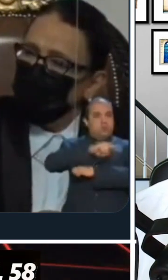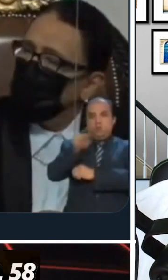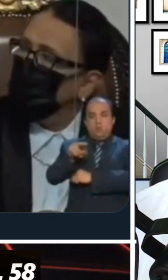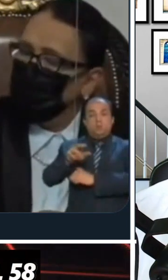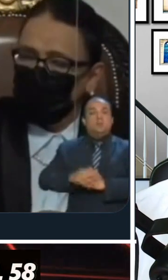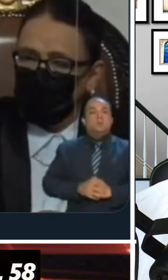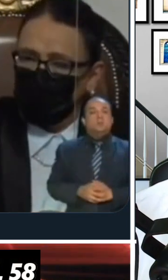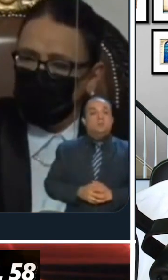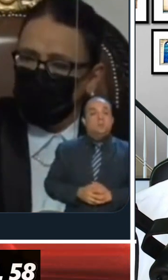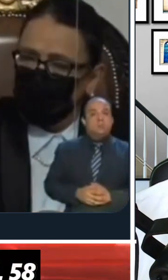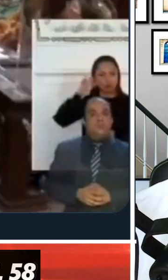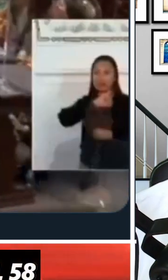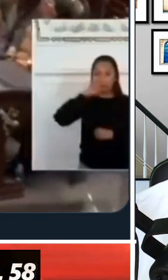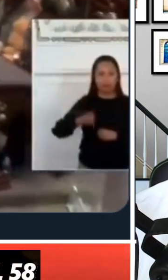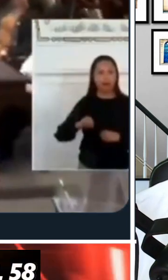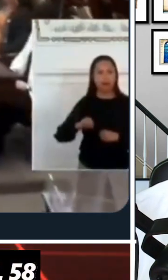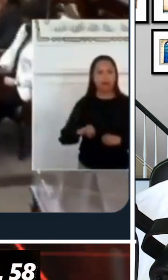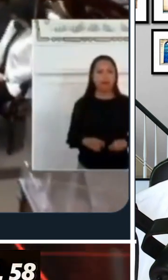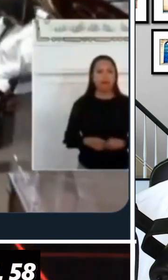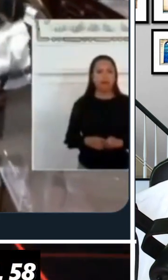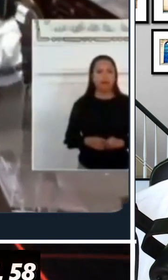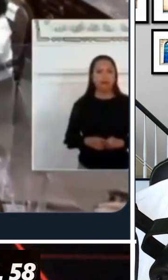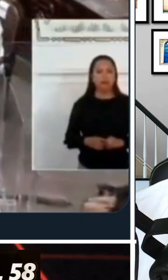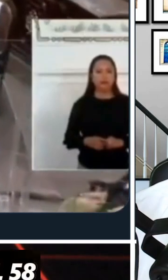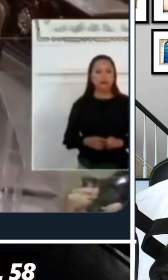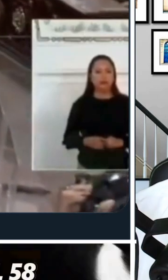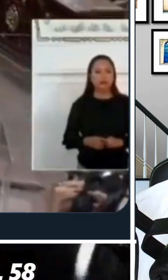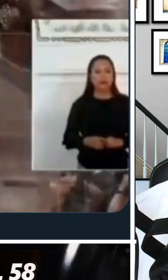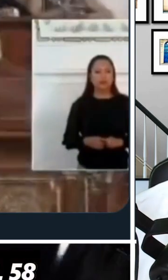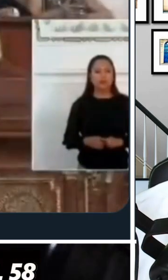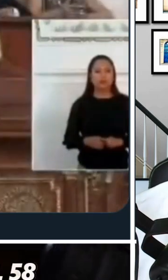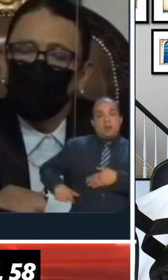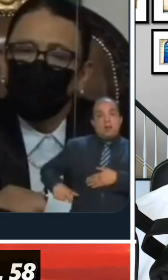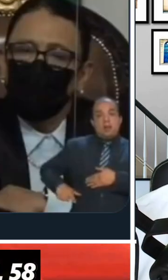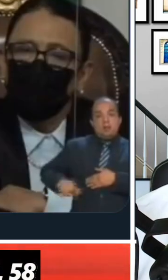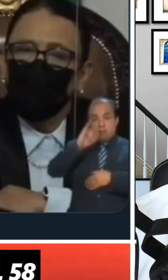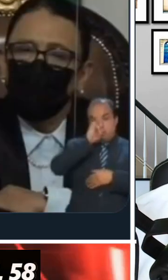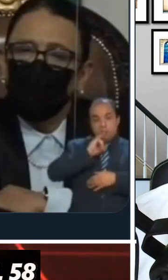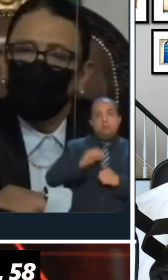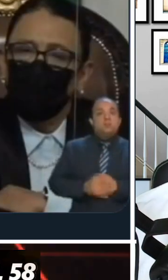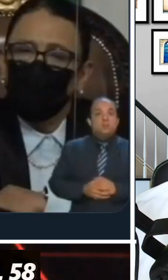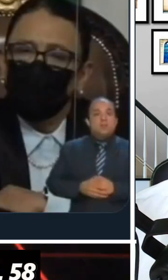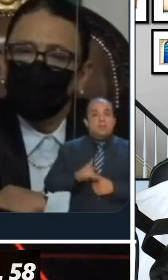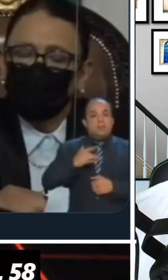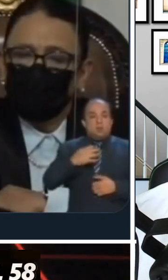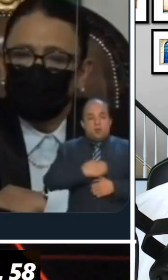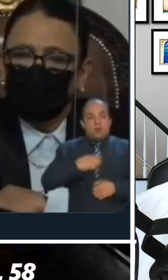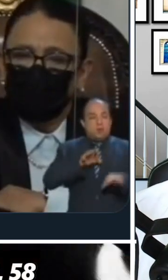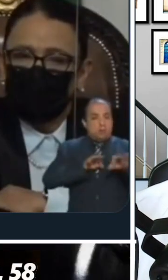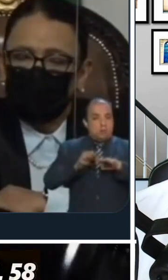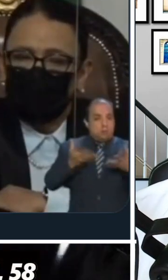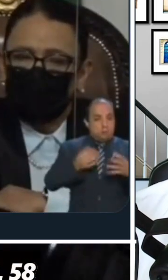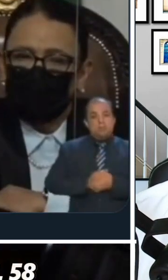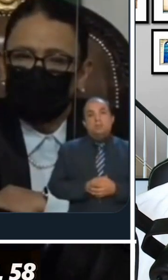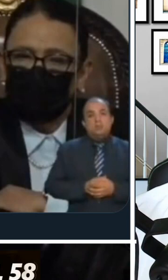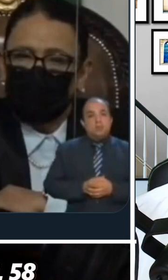trato republicano a los nuevos alcaldes. Vamos a escucharla. Estoy contenta por el trabajo realizado y